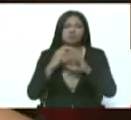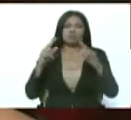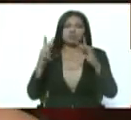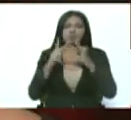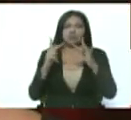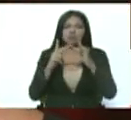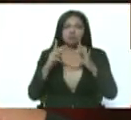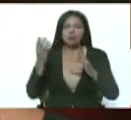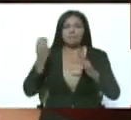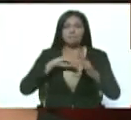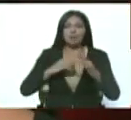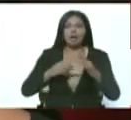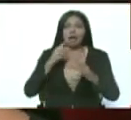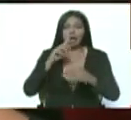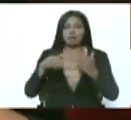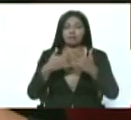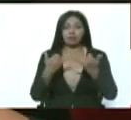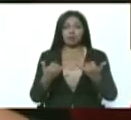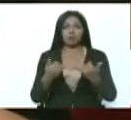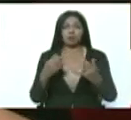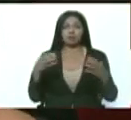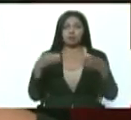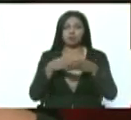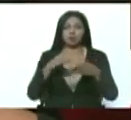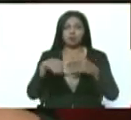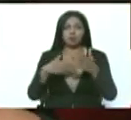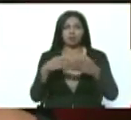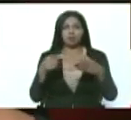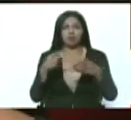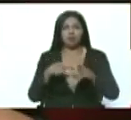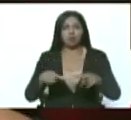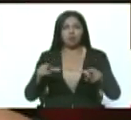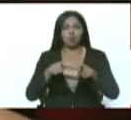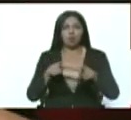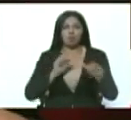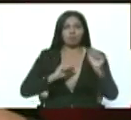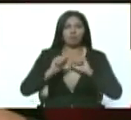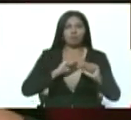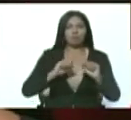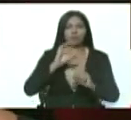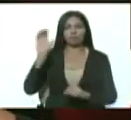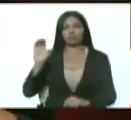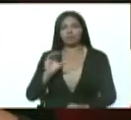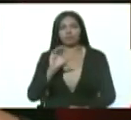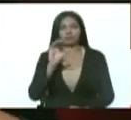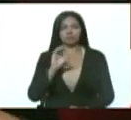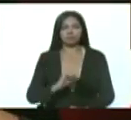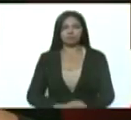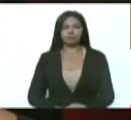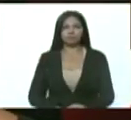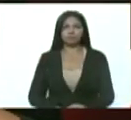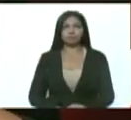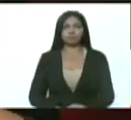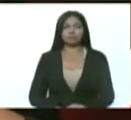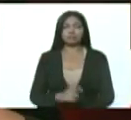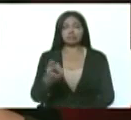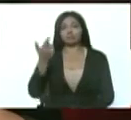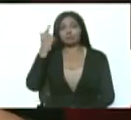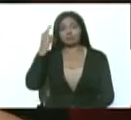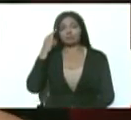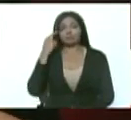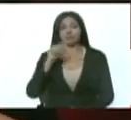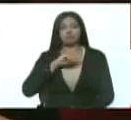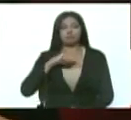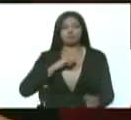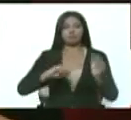otras carteras que vienen a esta reunión del Buró Ministerial del Movimiento de Países No Alineados. Saben que nuestro movimiento,